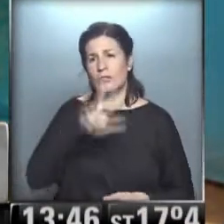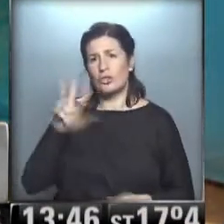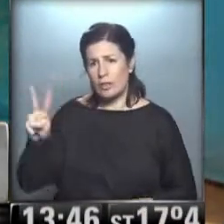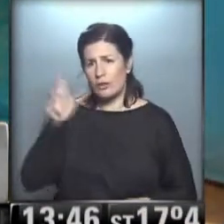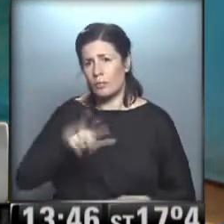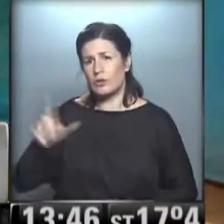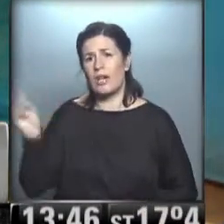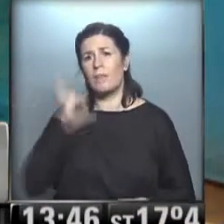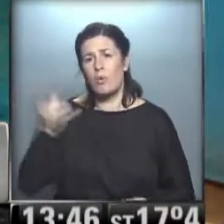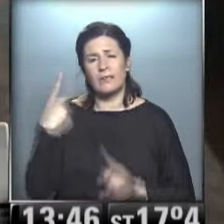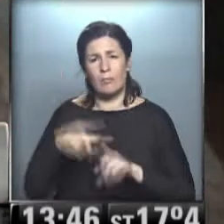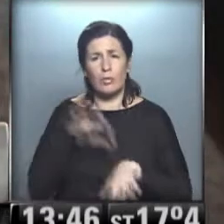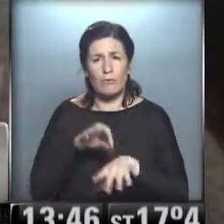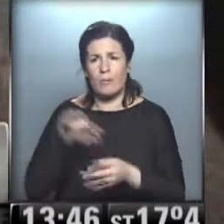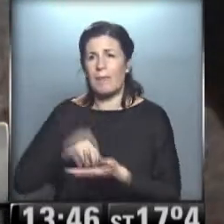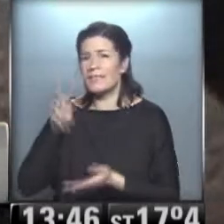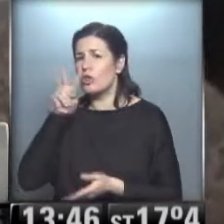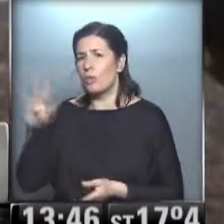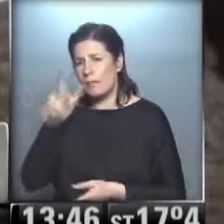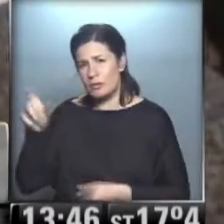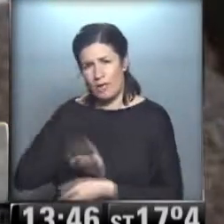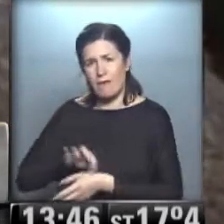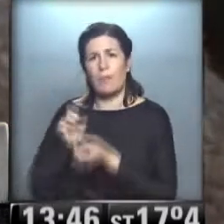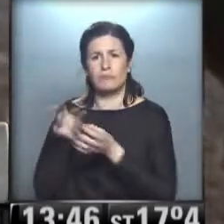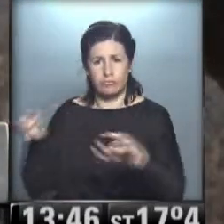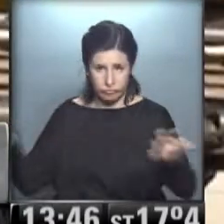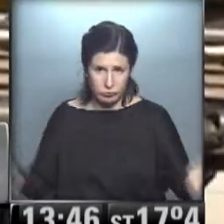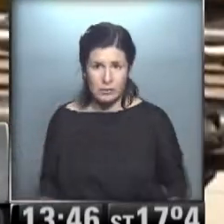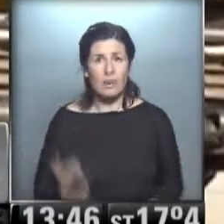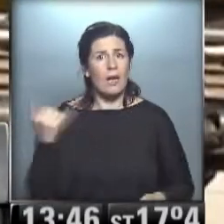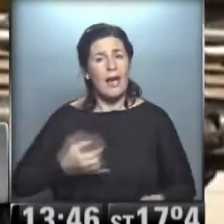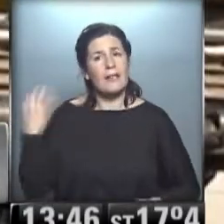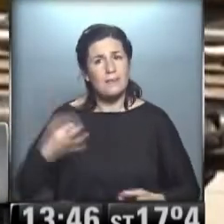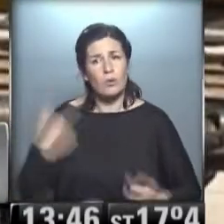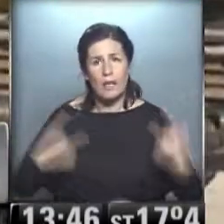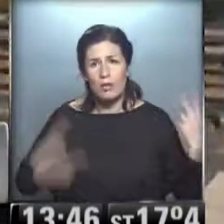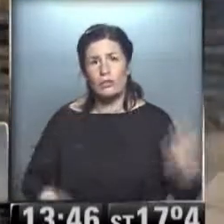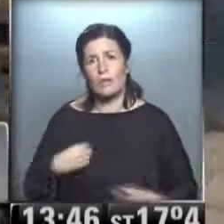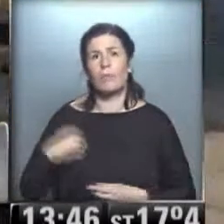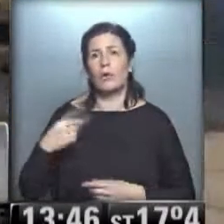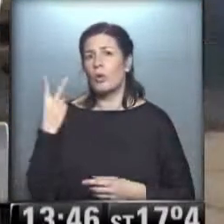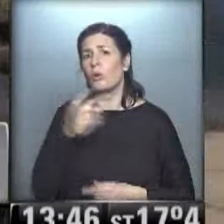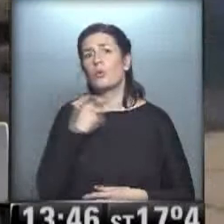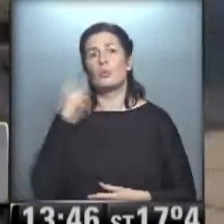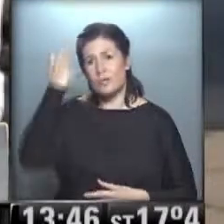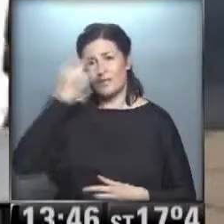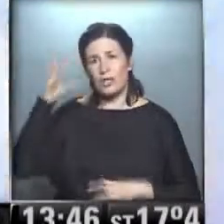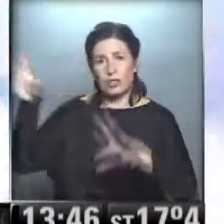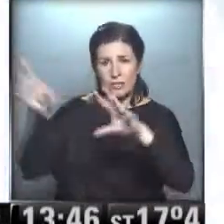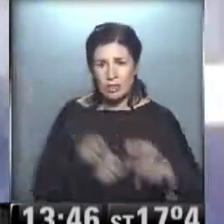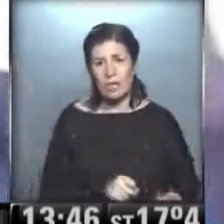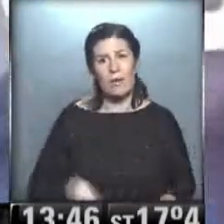muertos y casi 2.000 los infectados por el ébola. Extremas medidas de seguridad en el traslado de un cura contagiado a su arribo a